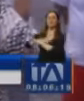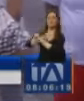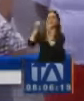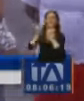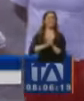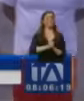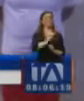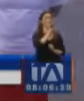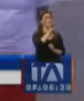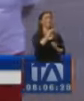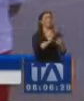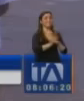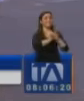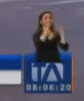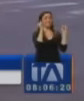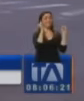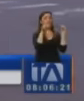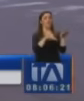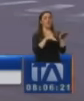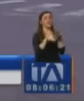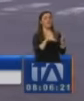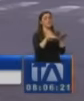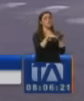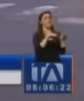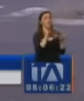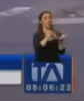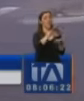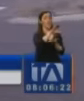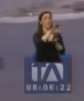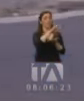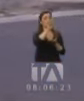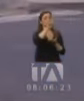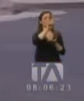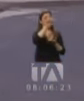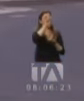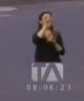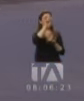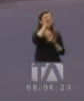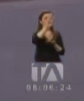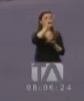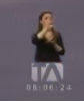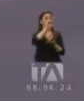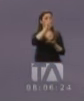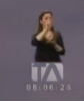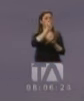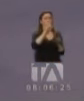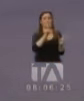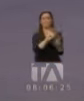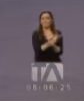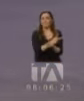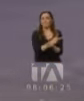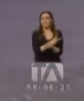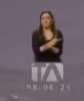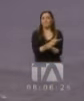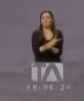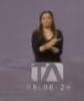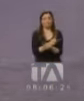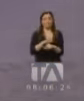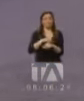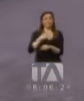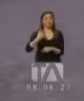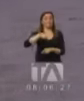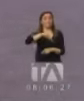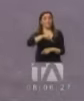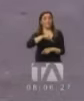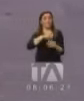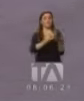salir de aquí, porque el tráfico que se arma aquí en el Colegio Charles Darwin es terrible. ¿Es dura la situación que ustedes tienen que vivir? Sí, realmente sí, es bastante el tiempo que estamos ahí